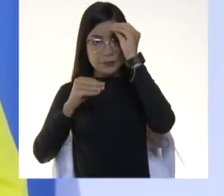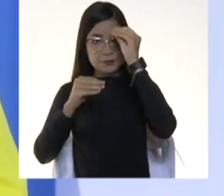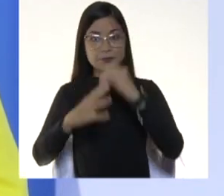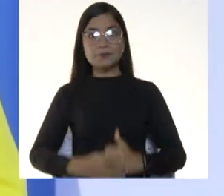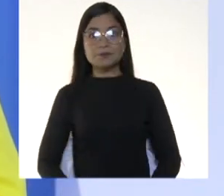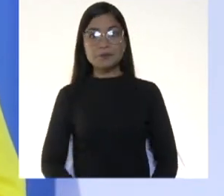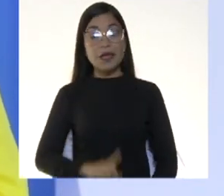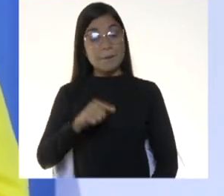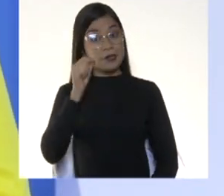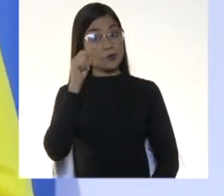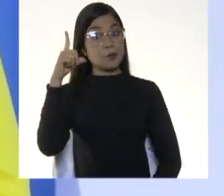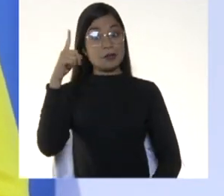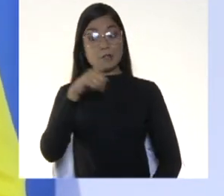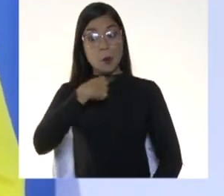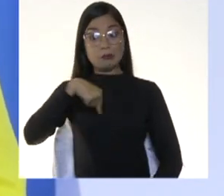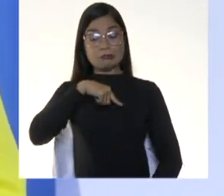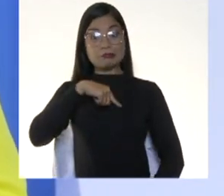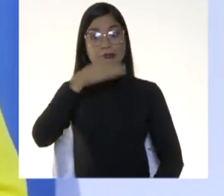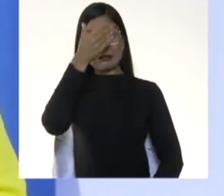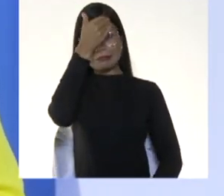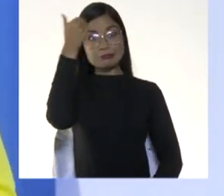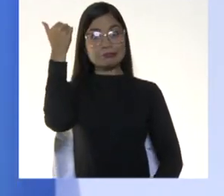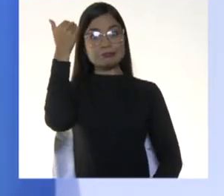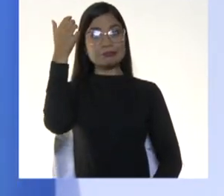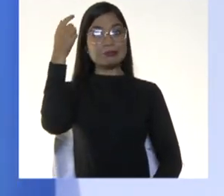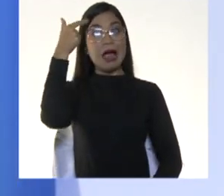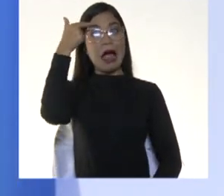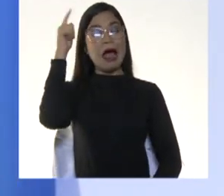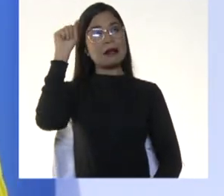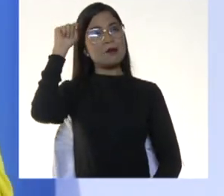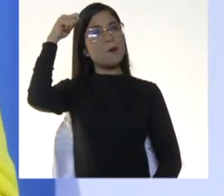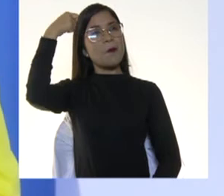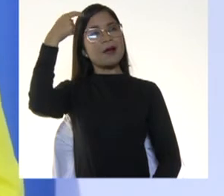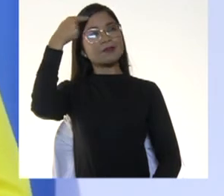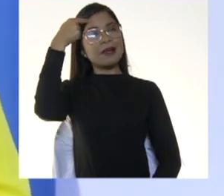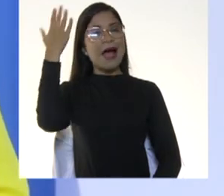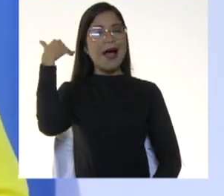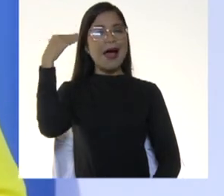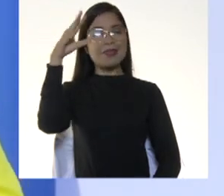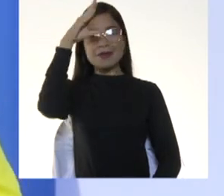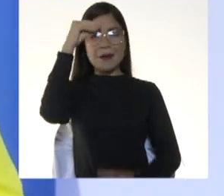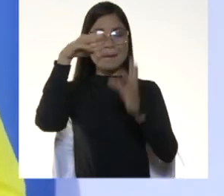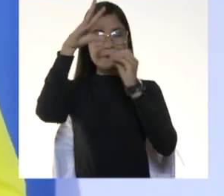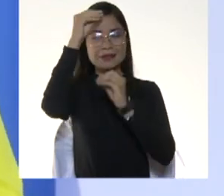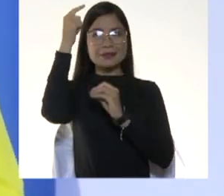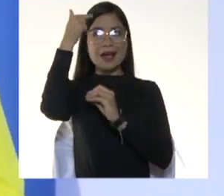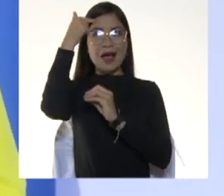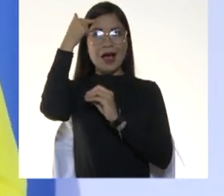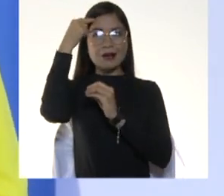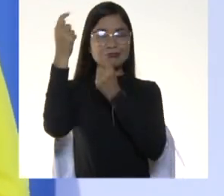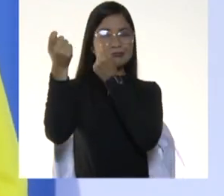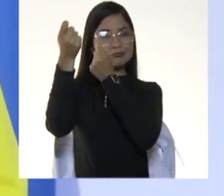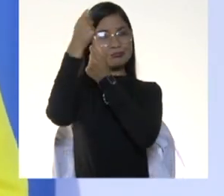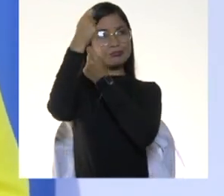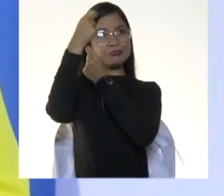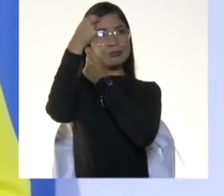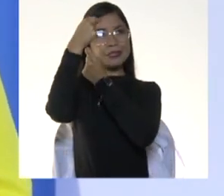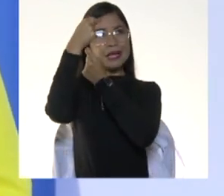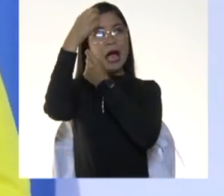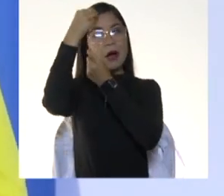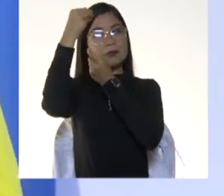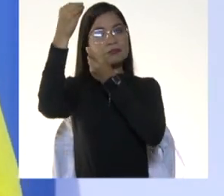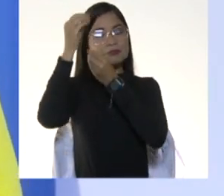hemos sorprendido desempolvando un poco aquellos aprendizajes que nosotros teníamos de cuando éramos jóvenes y ahora